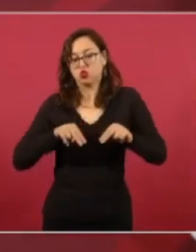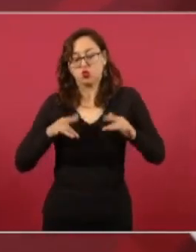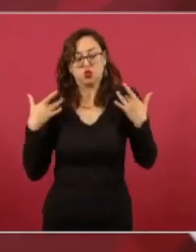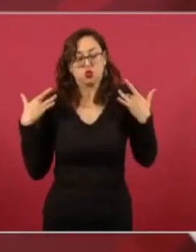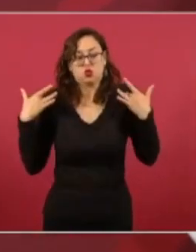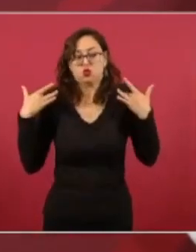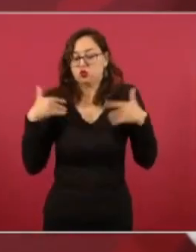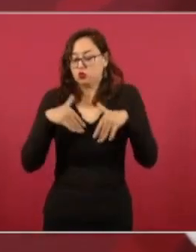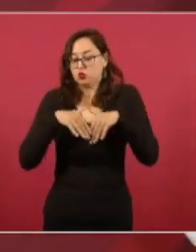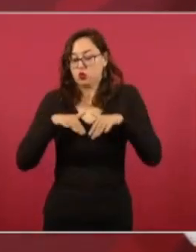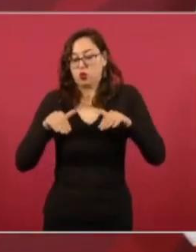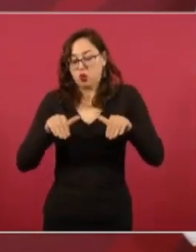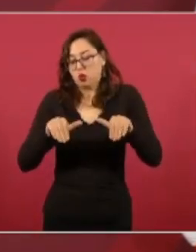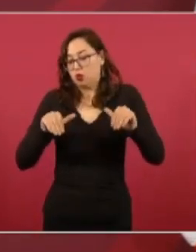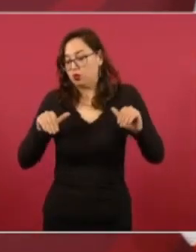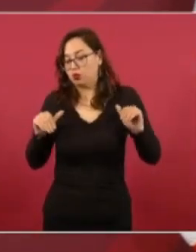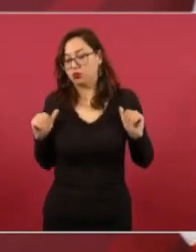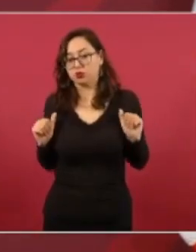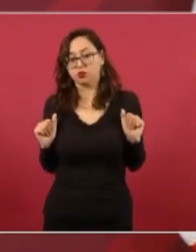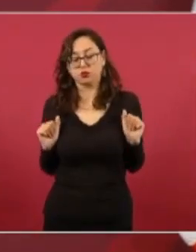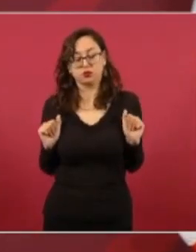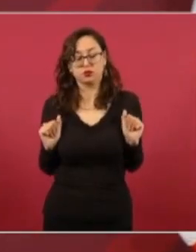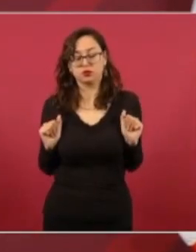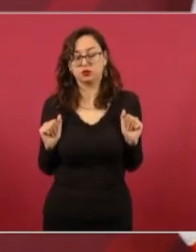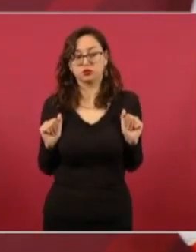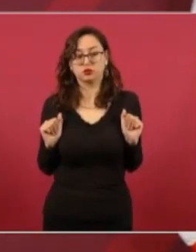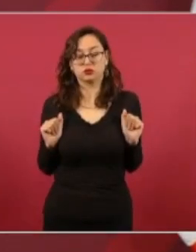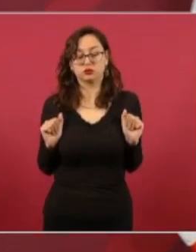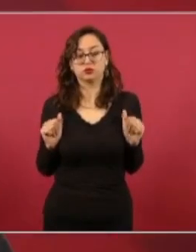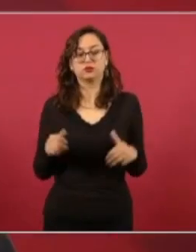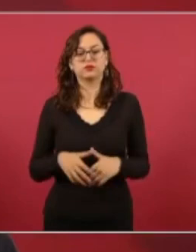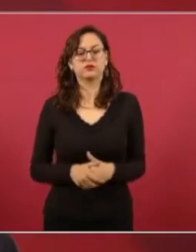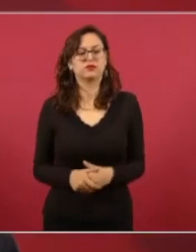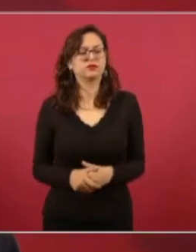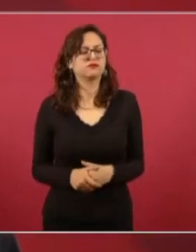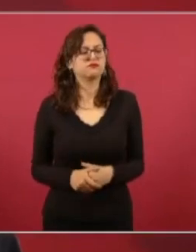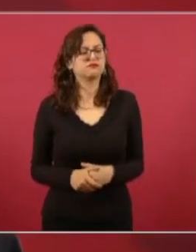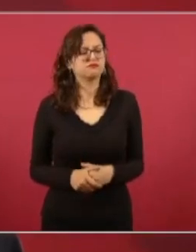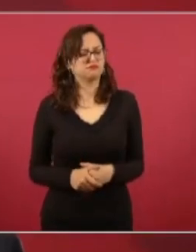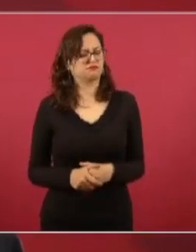decía Melchor Ocampo, los moderados no son